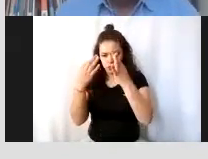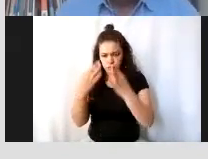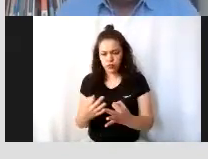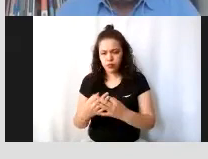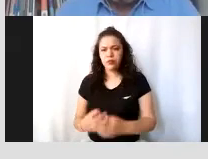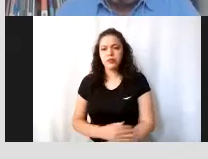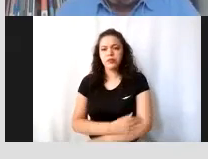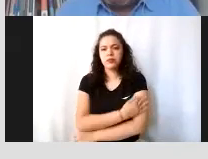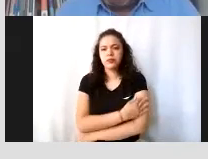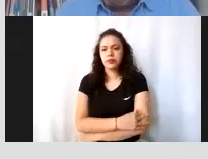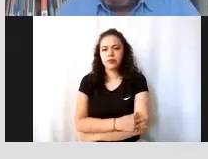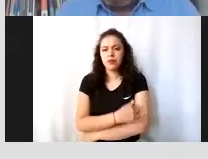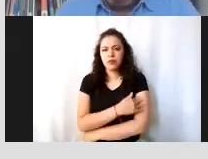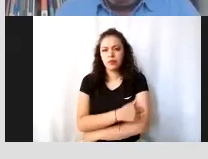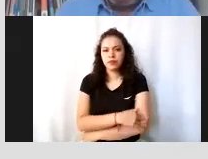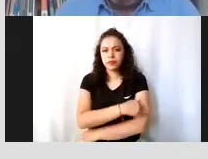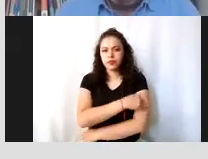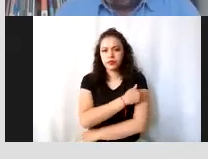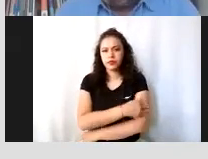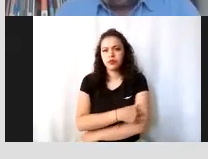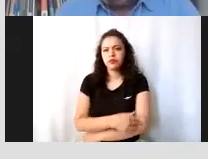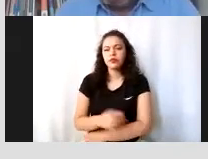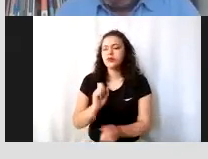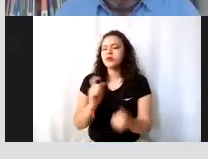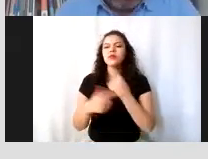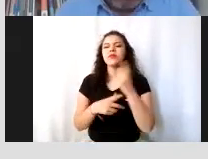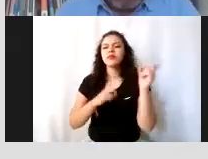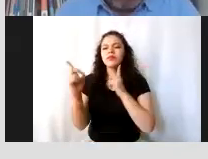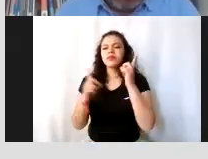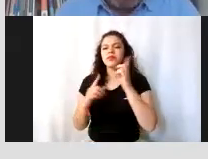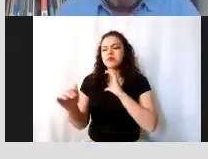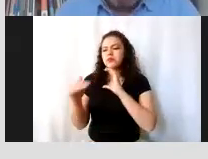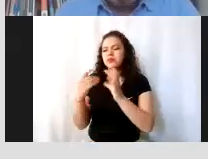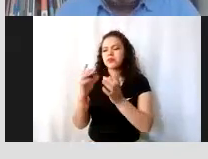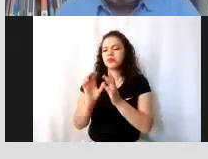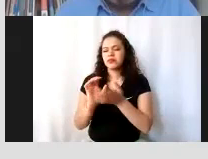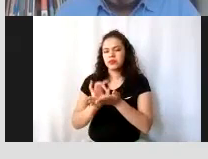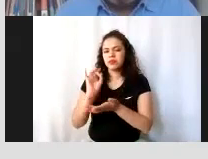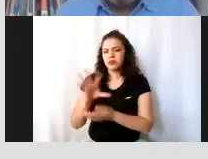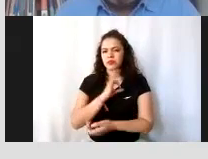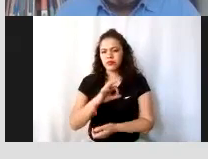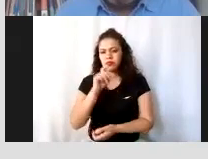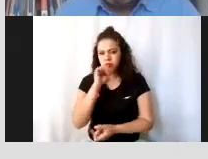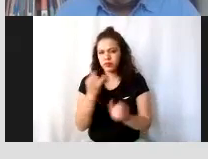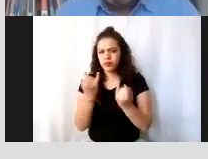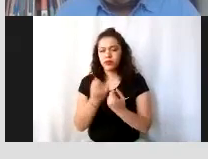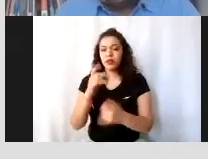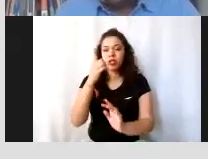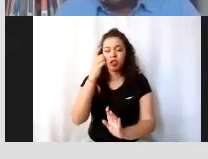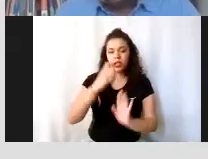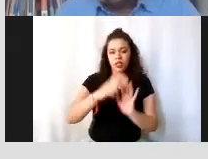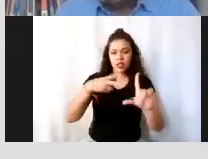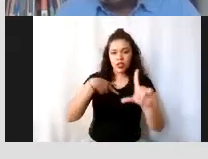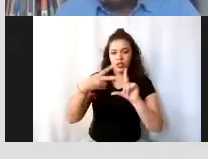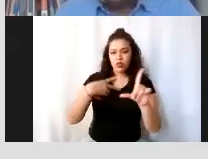trabajo, por si tuviesen alguna duda. Y perdón, maestro, también en el canal de YouTube, en los próximos días